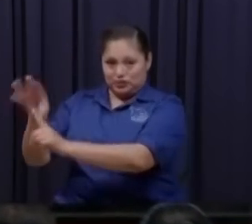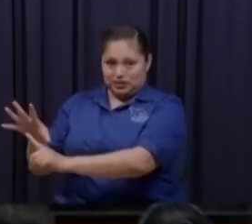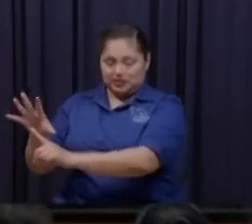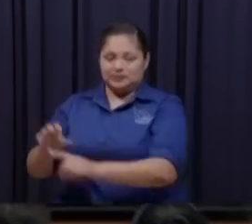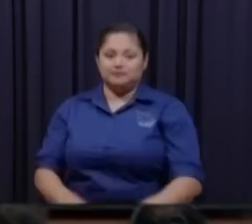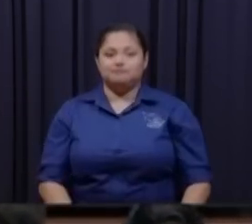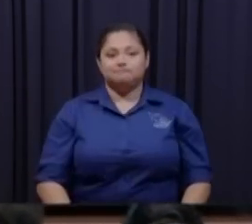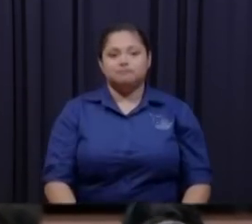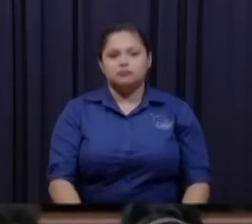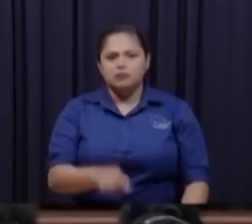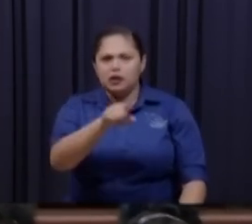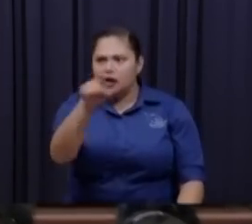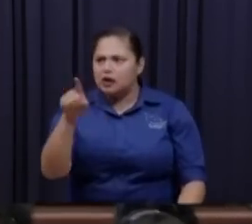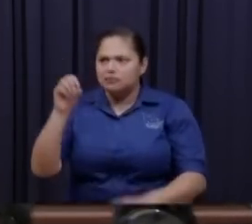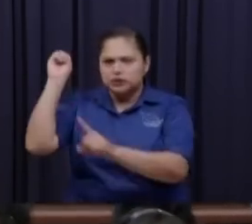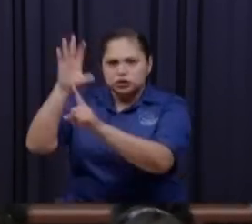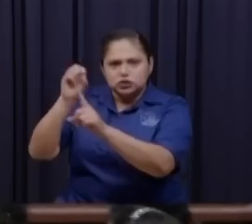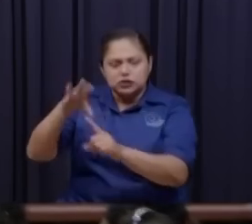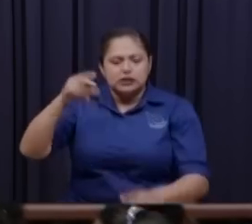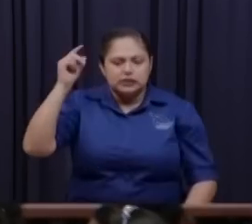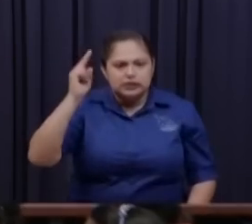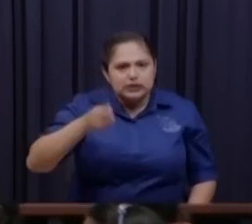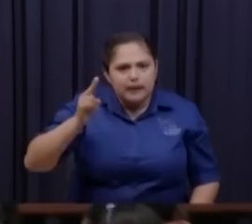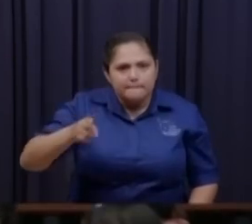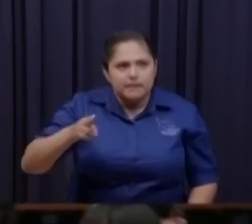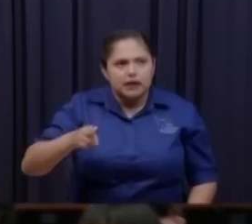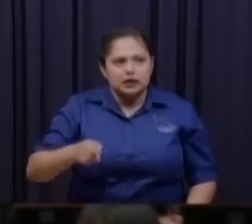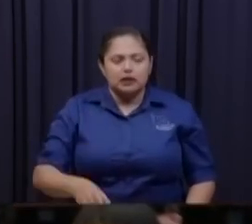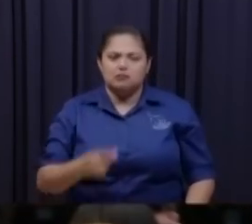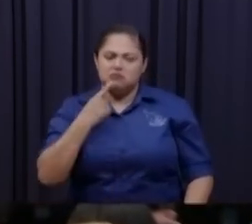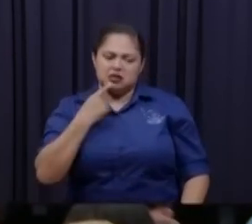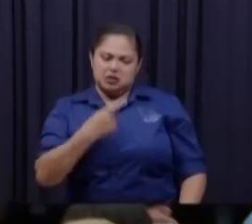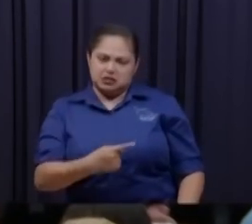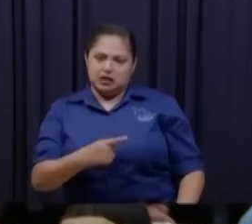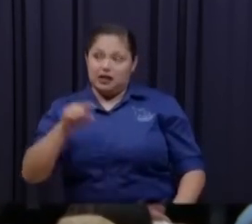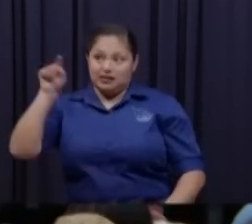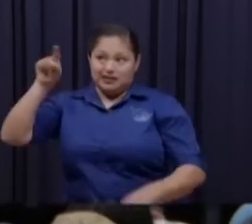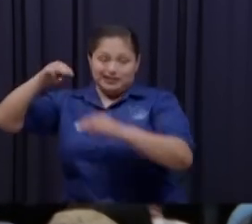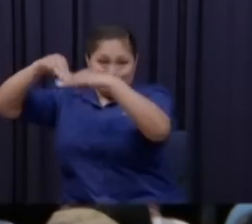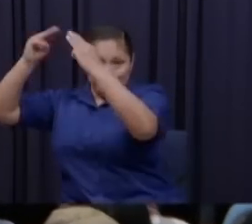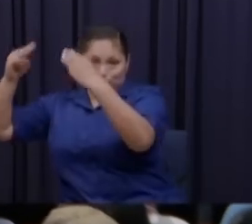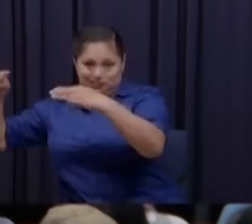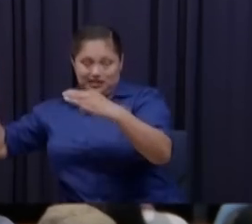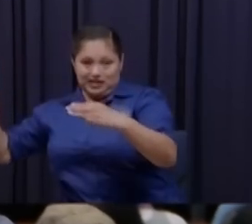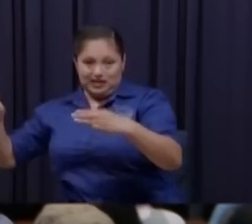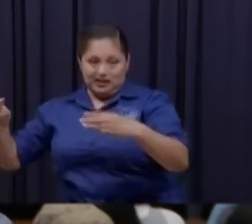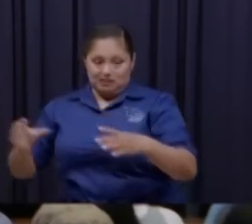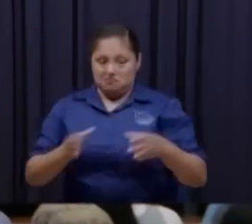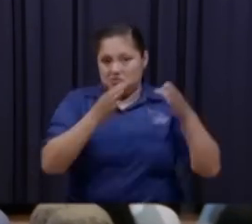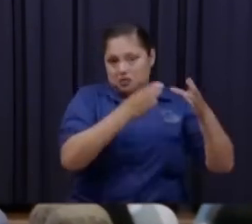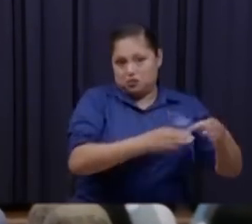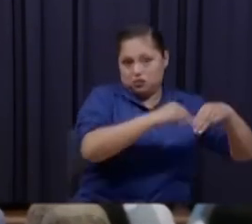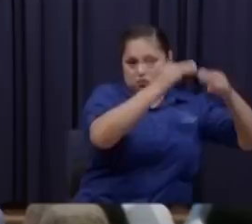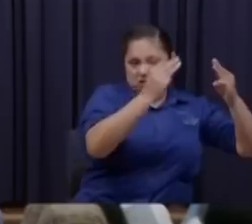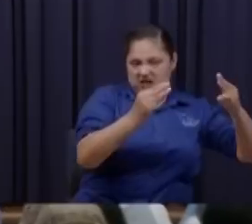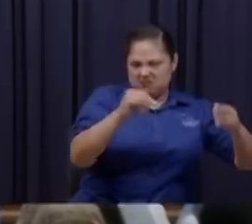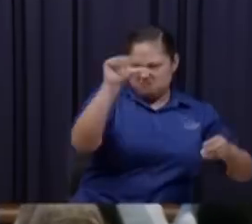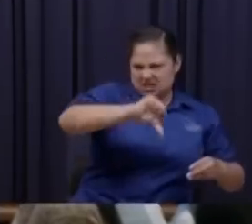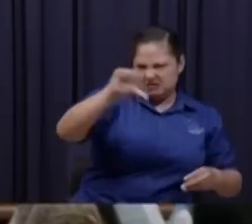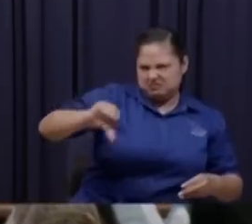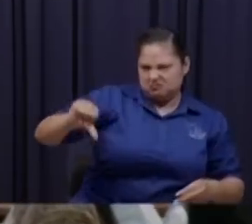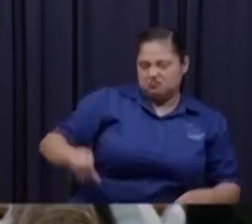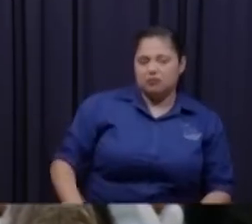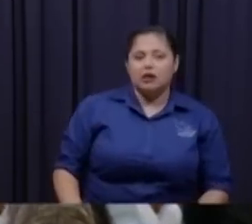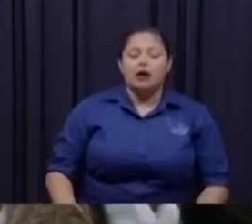Esas bendiciones van a estar siempre siendo dichas desde ahí. Pero esto lo hace el Señor ya cuando